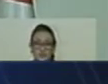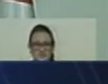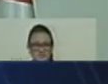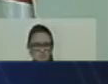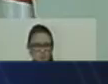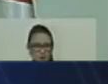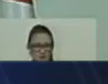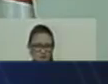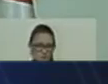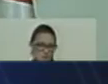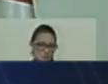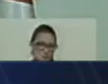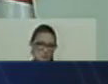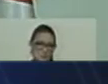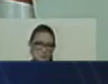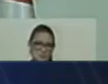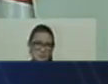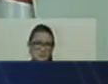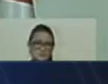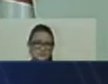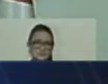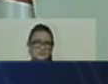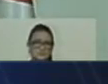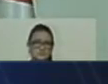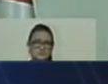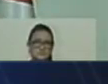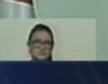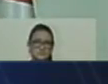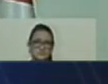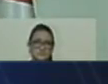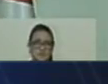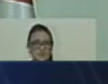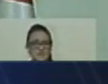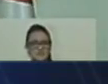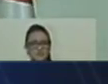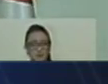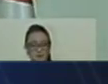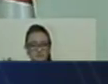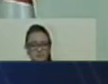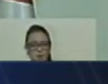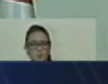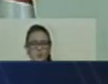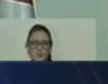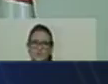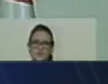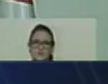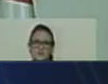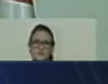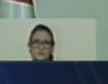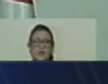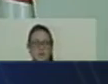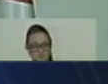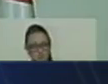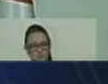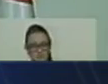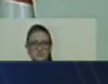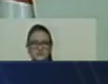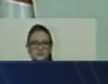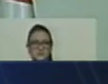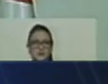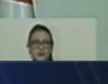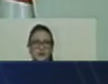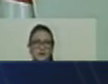Impuestos, hasta que de repente uno hace así, tiene que pagar impuestos. Venezuela es un país único, con nuestros problemas,